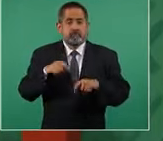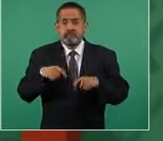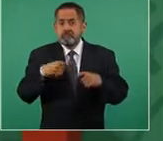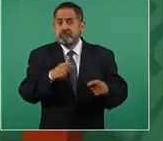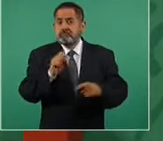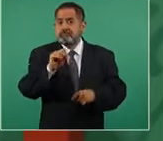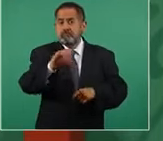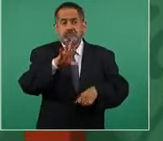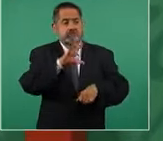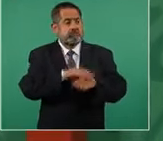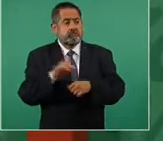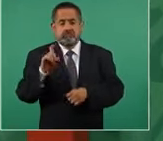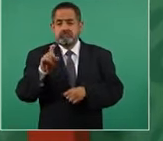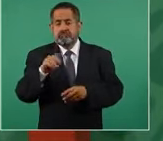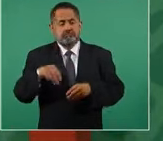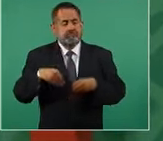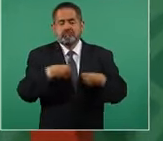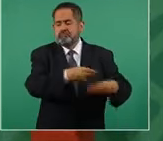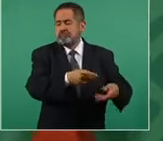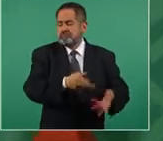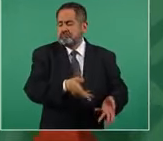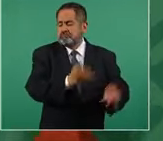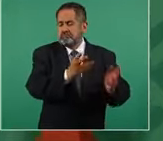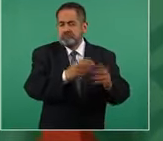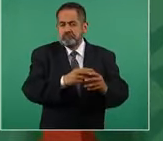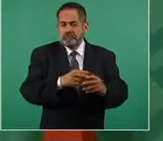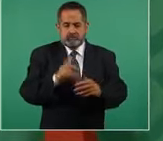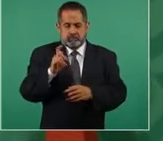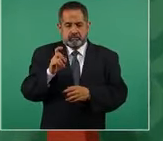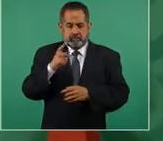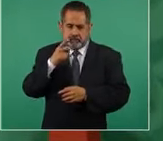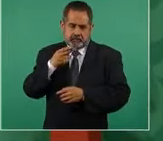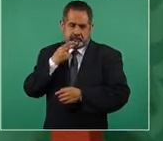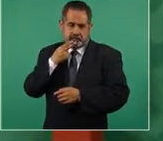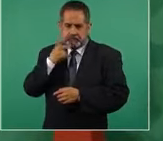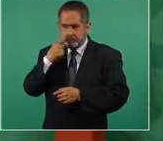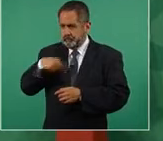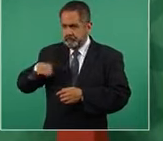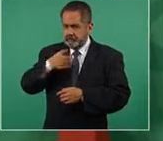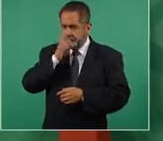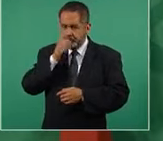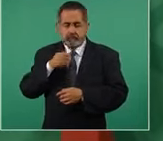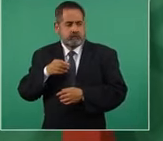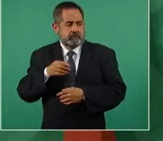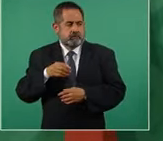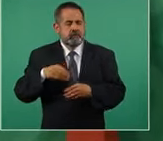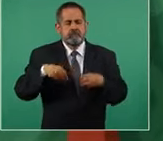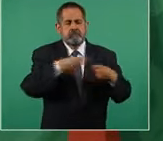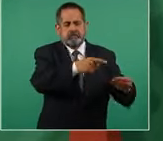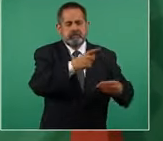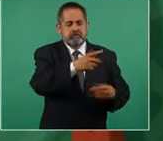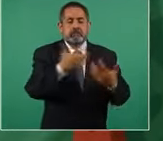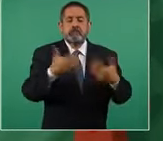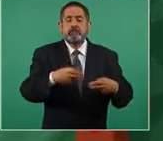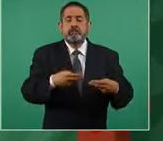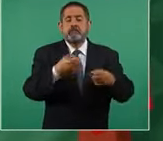agua para consumo doméstico a una empresa cervecera